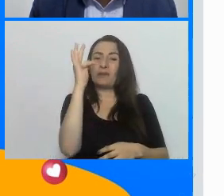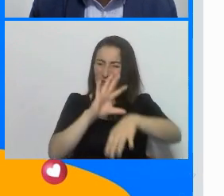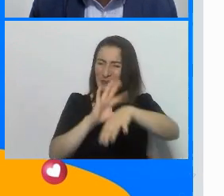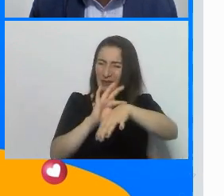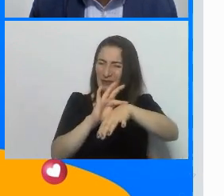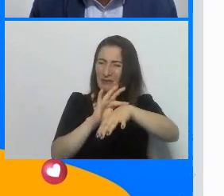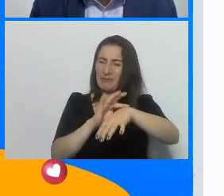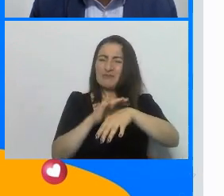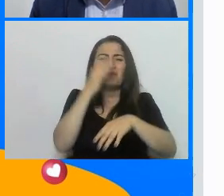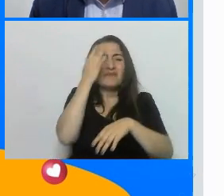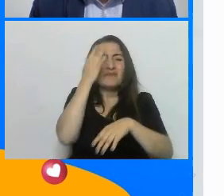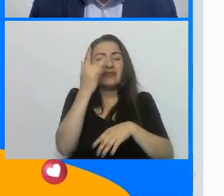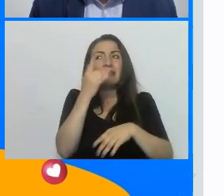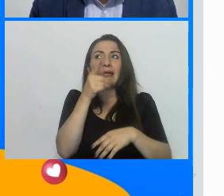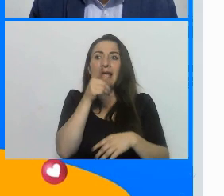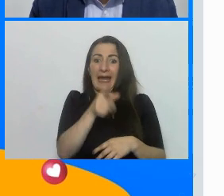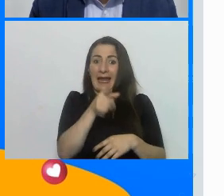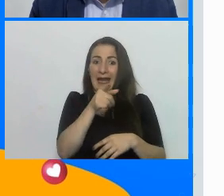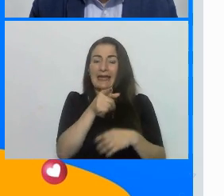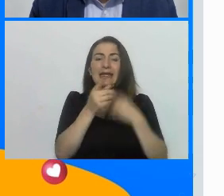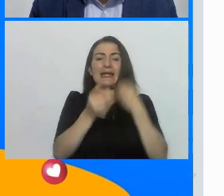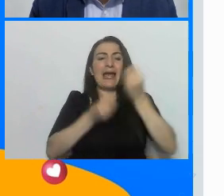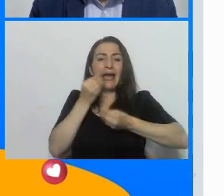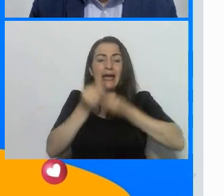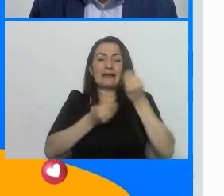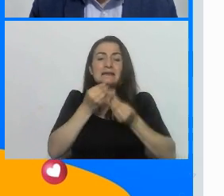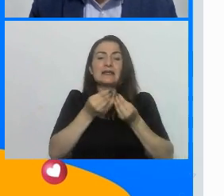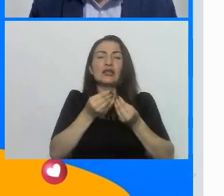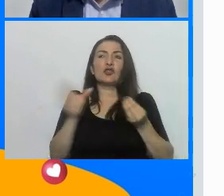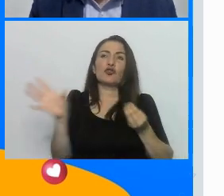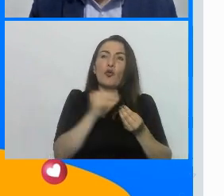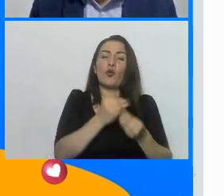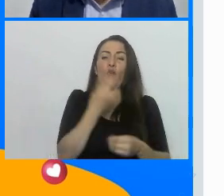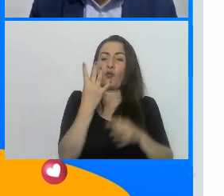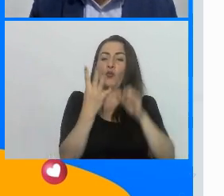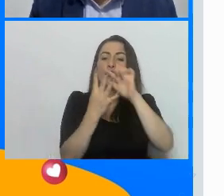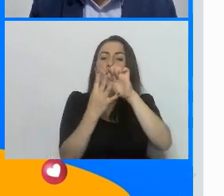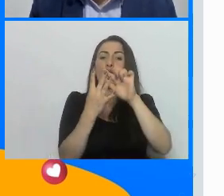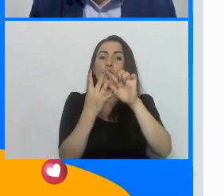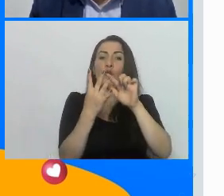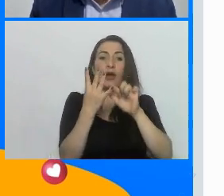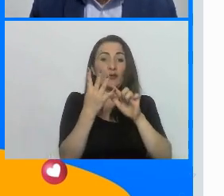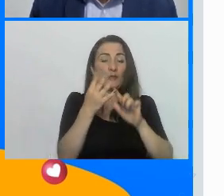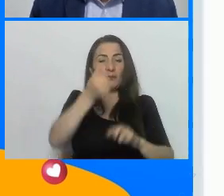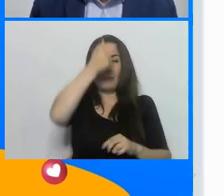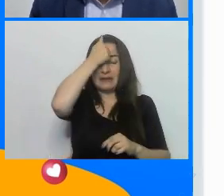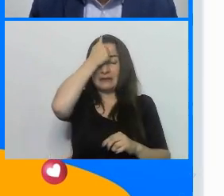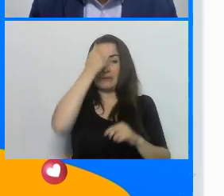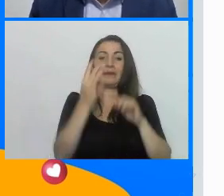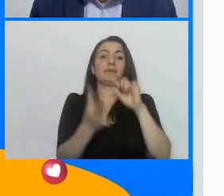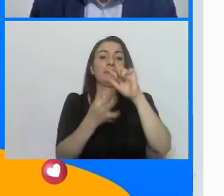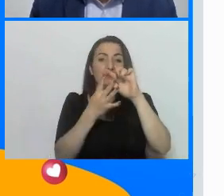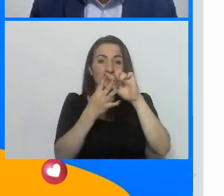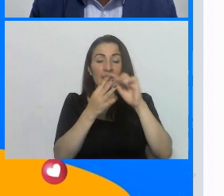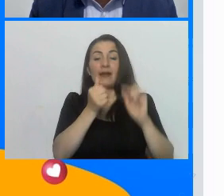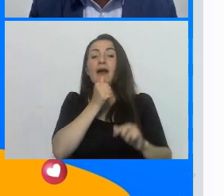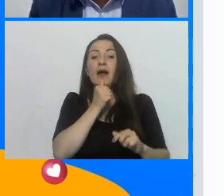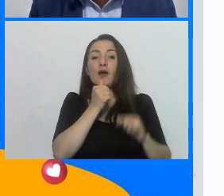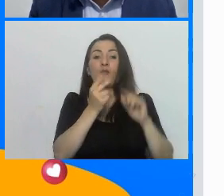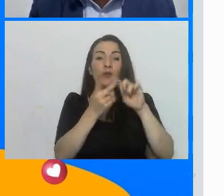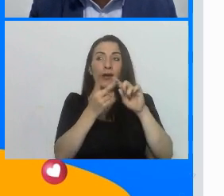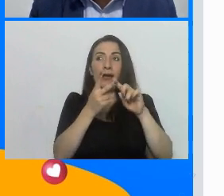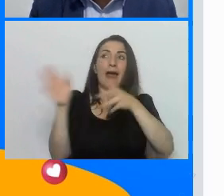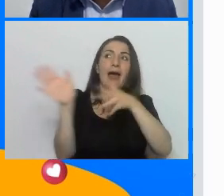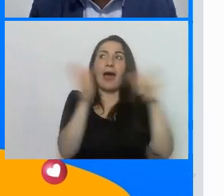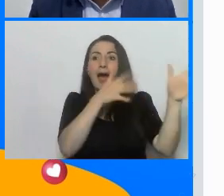Porque él empieza a asociar todos los 4 elementos fundamentales, que son el agua, el